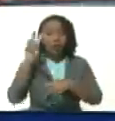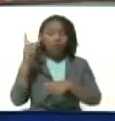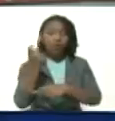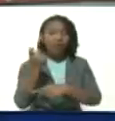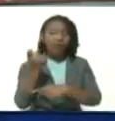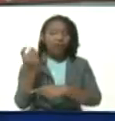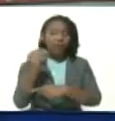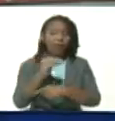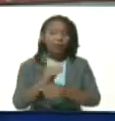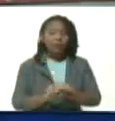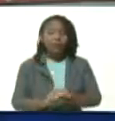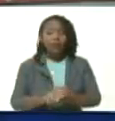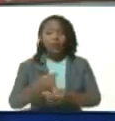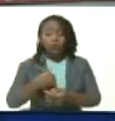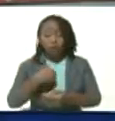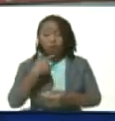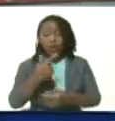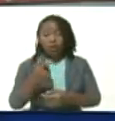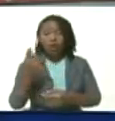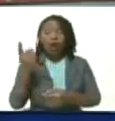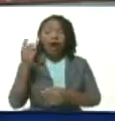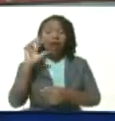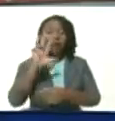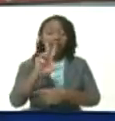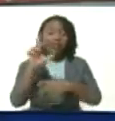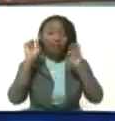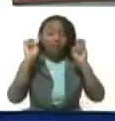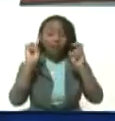Por eso es que digo, hay